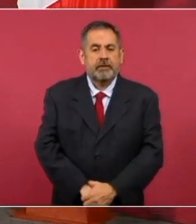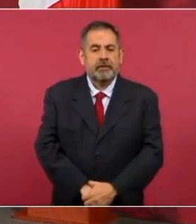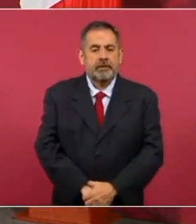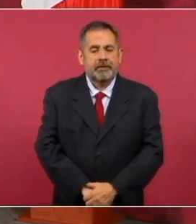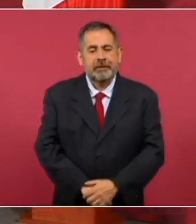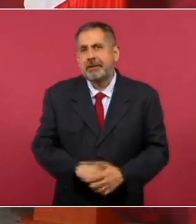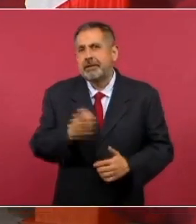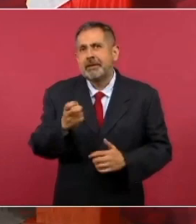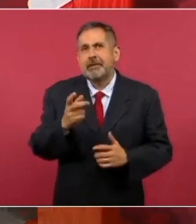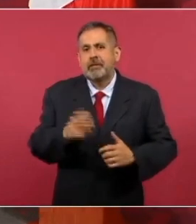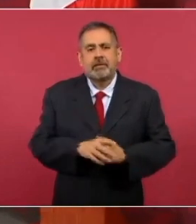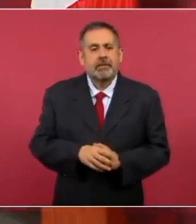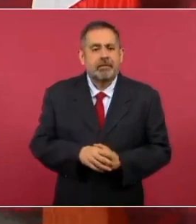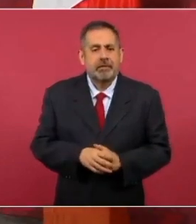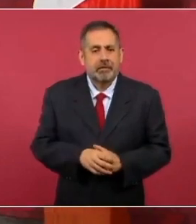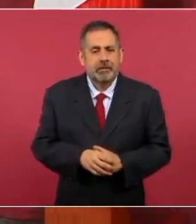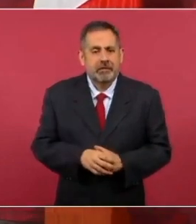Porque eso no es